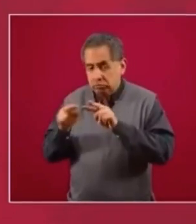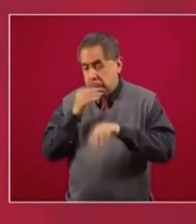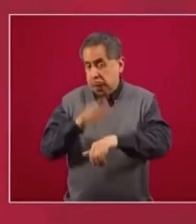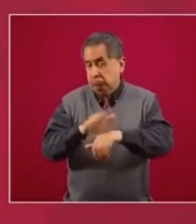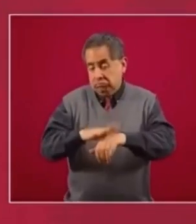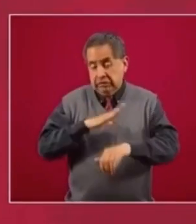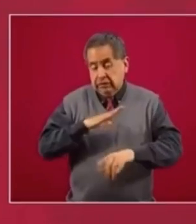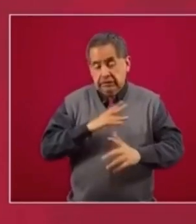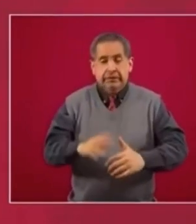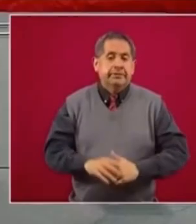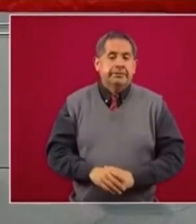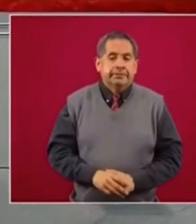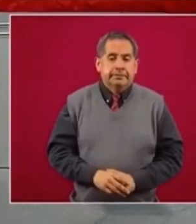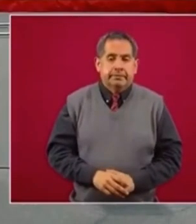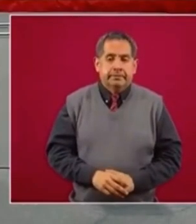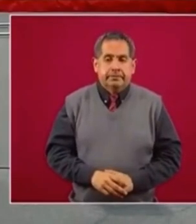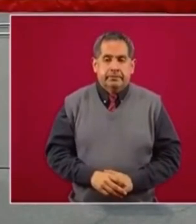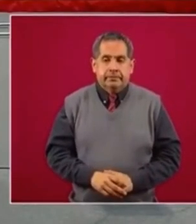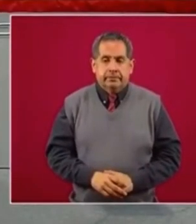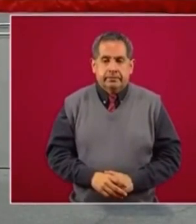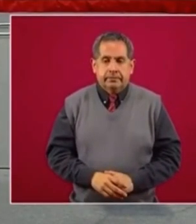en televisión.